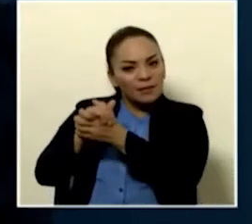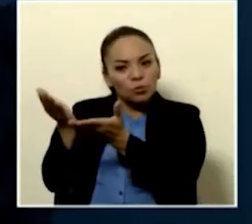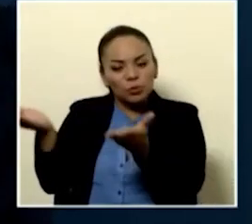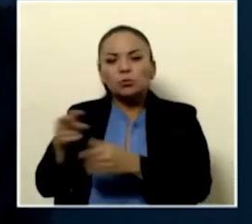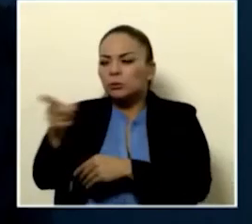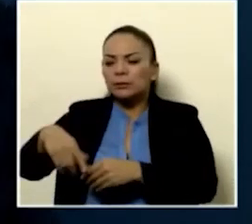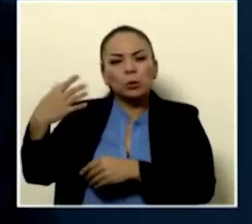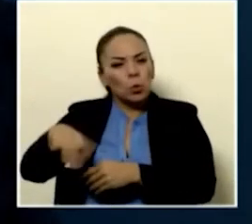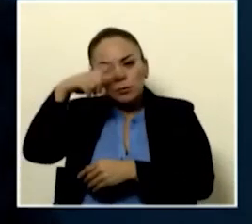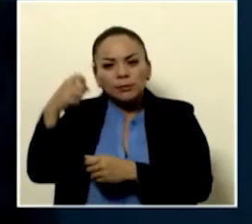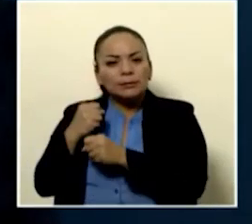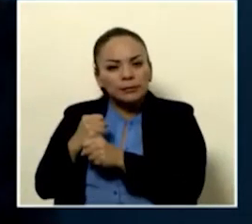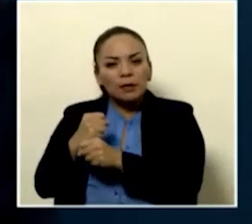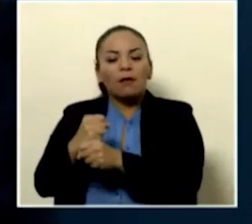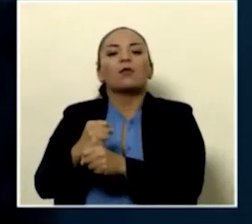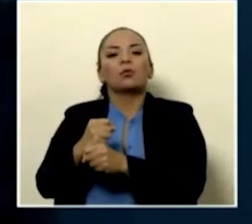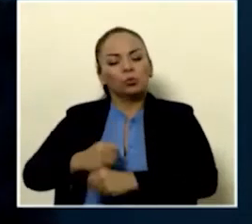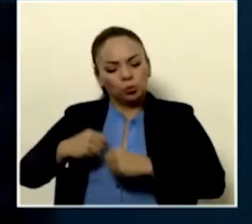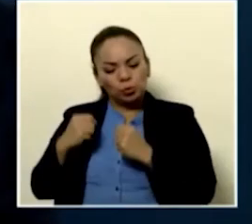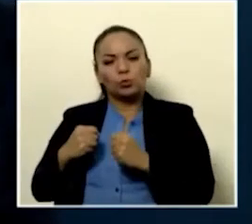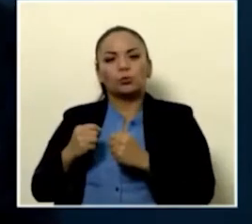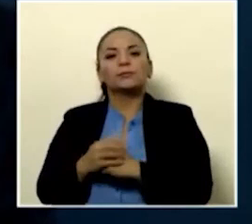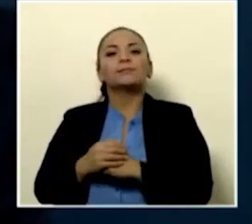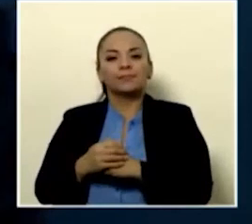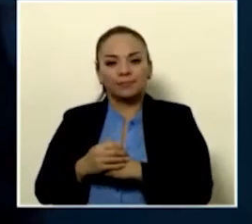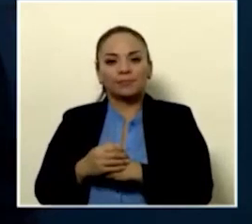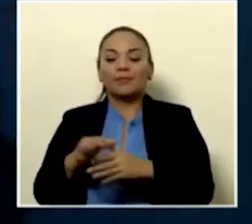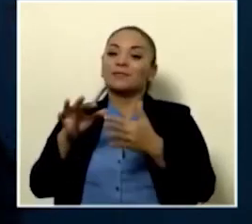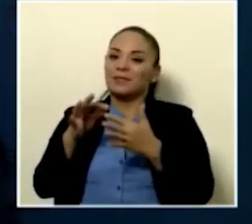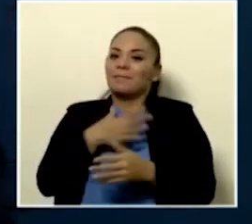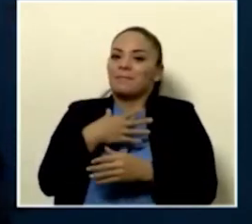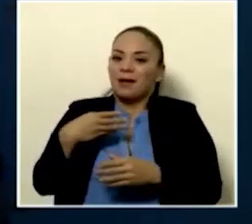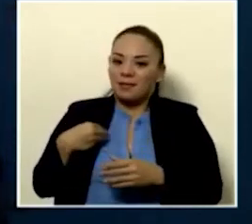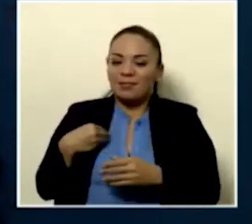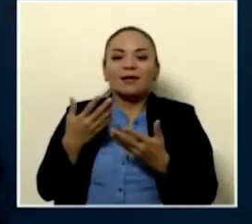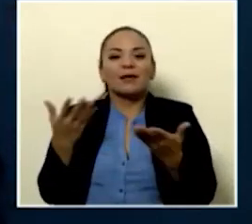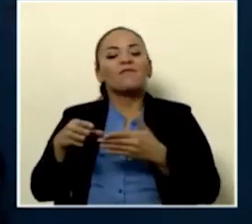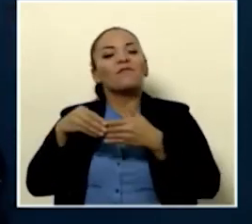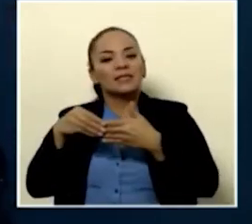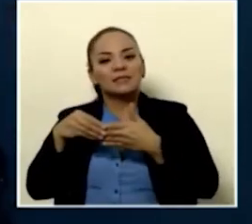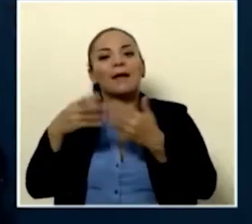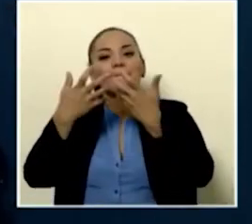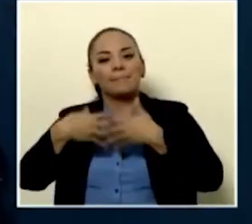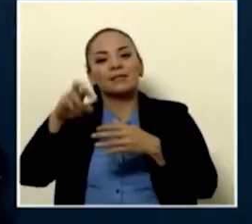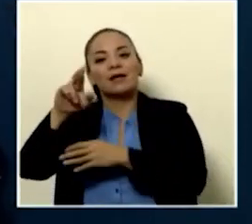Han trabajado a hueso partido. En particular me encantó la flexibilidad de Raxa,